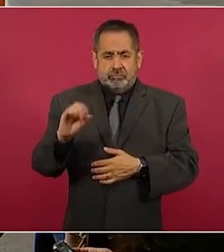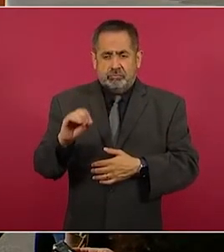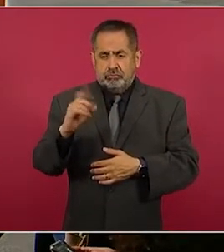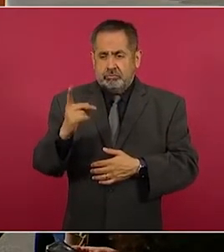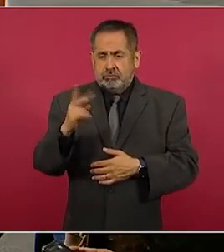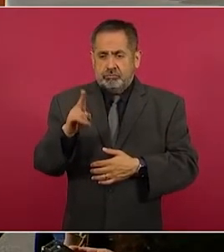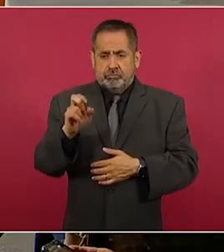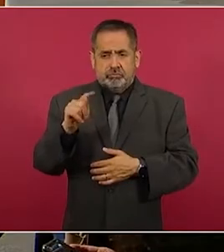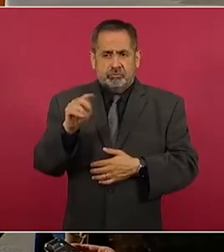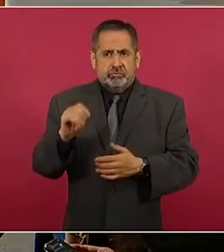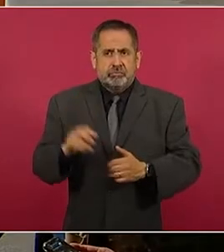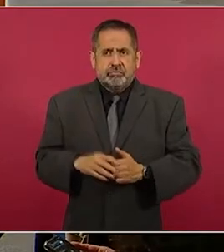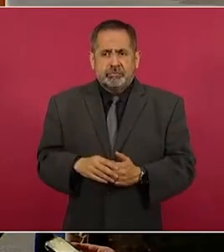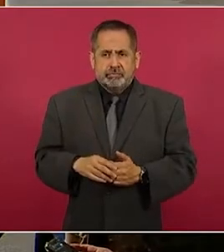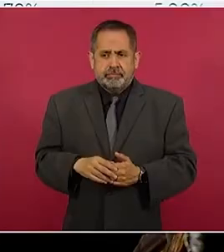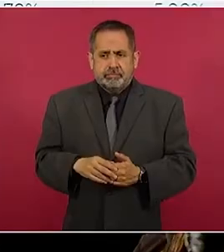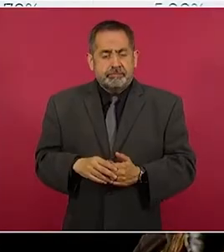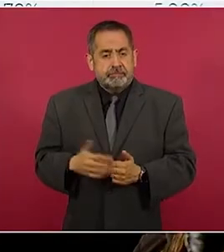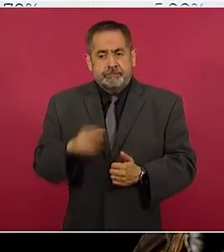Entonces,